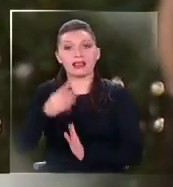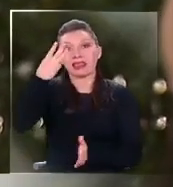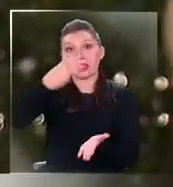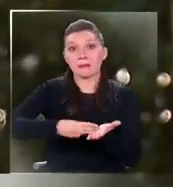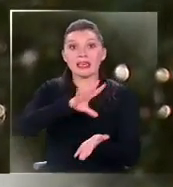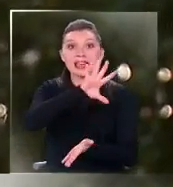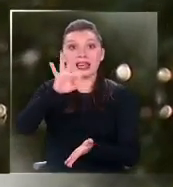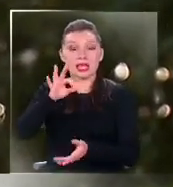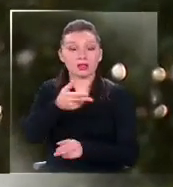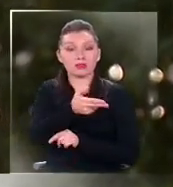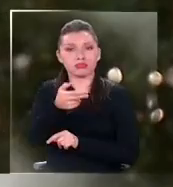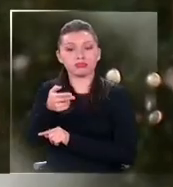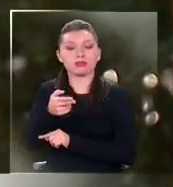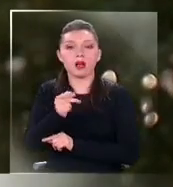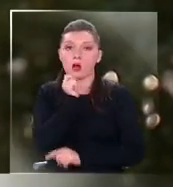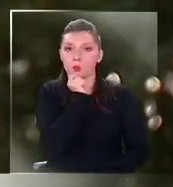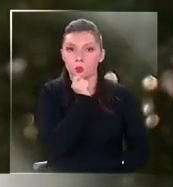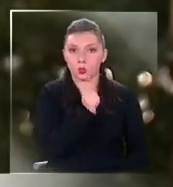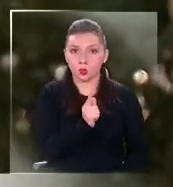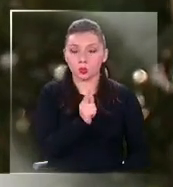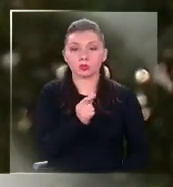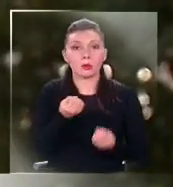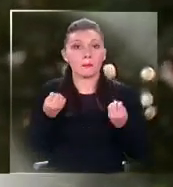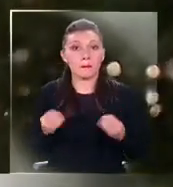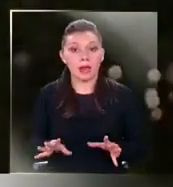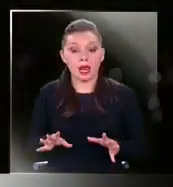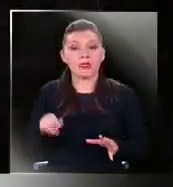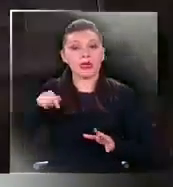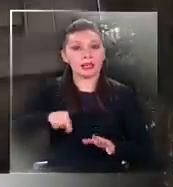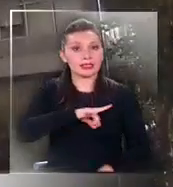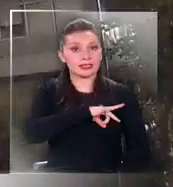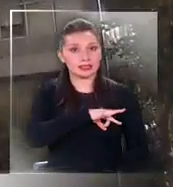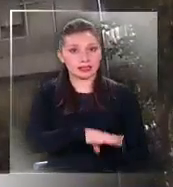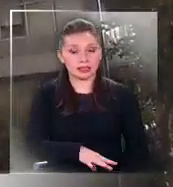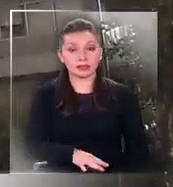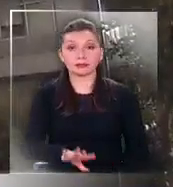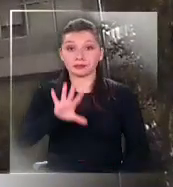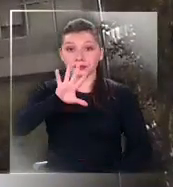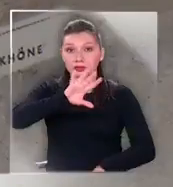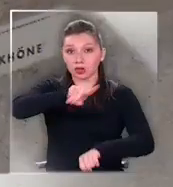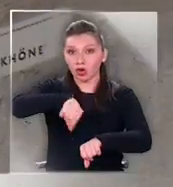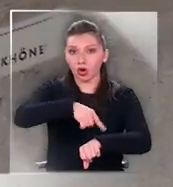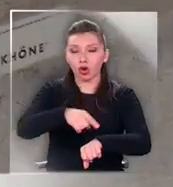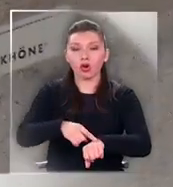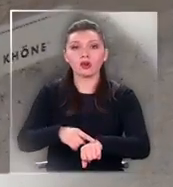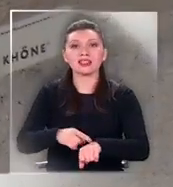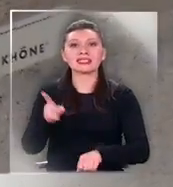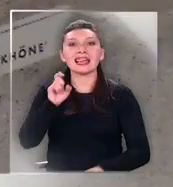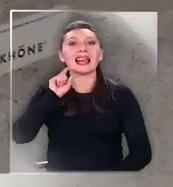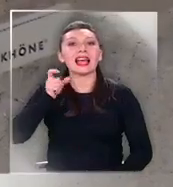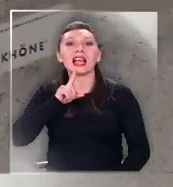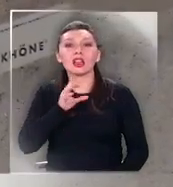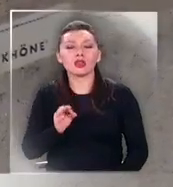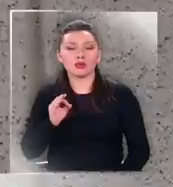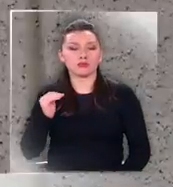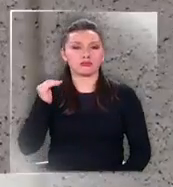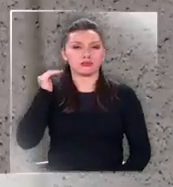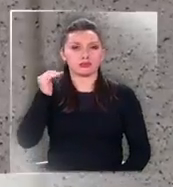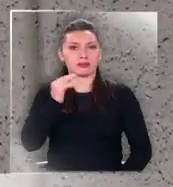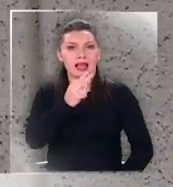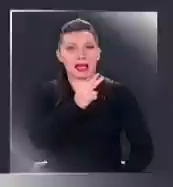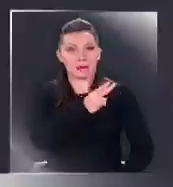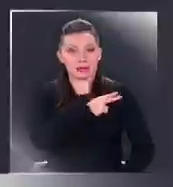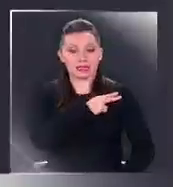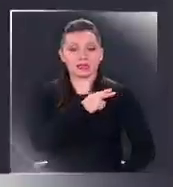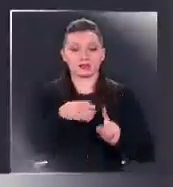que anualmente son denunciadas por extravío y pérdida en nuestro país. Por 5 horas, un sargento, un suboficial mayor, un capitán